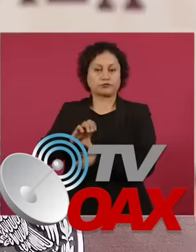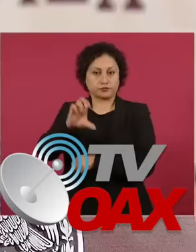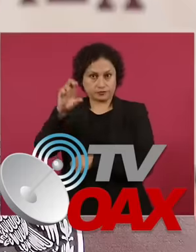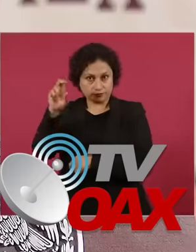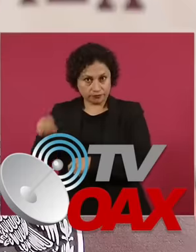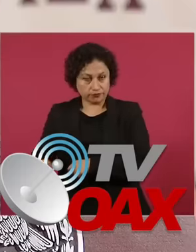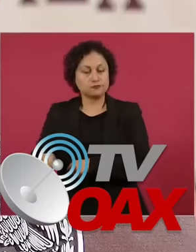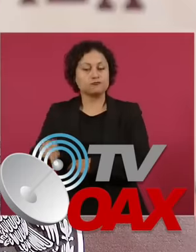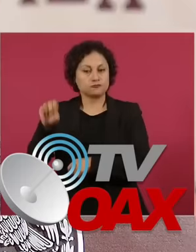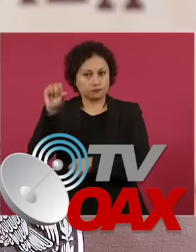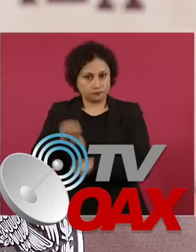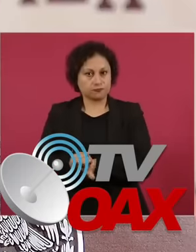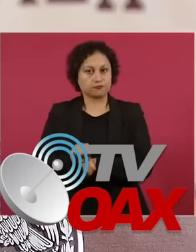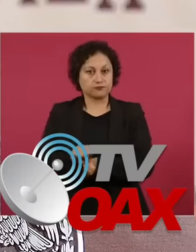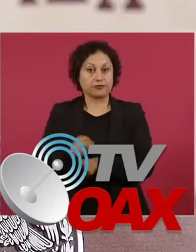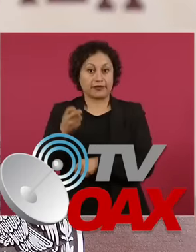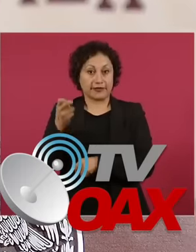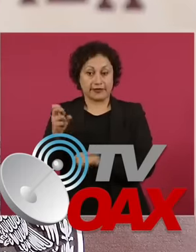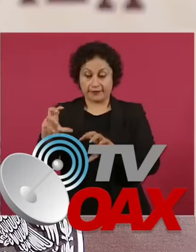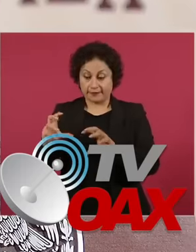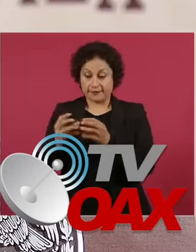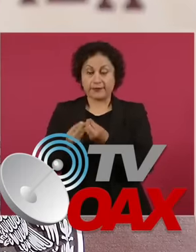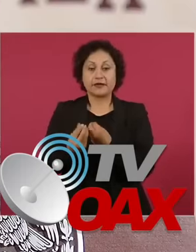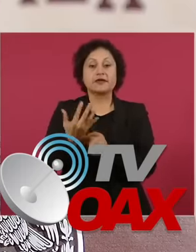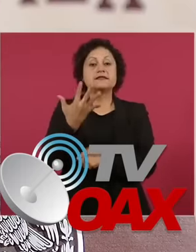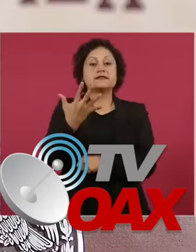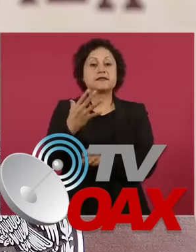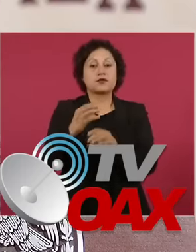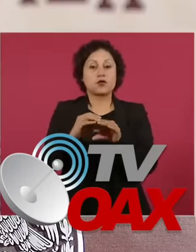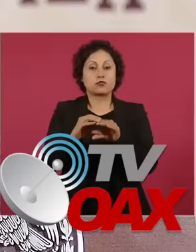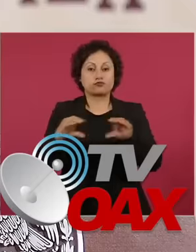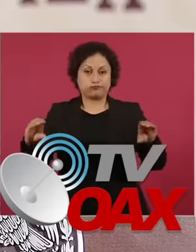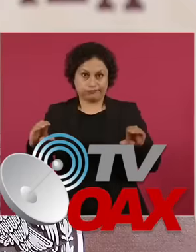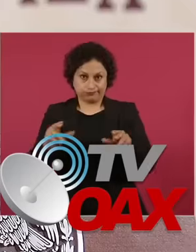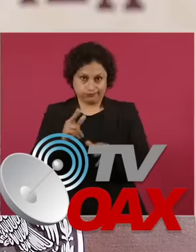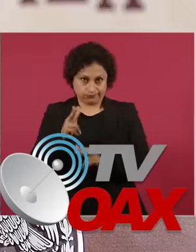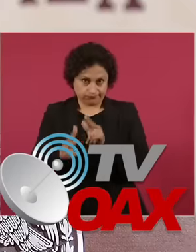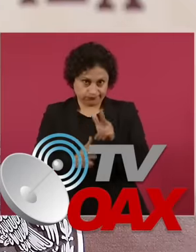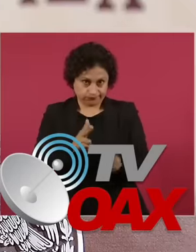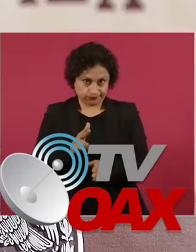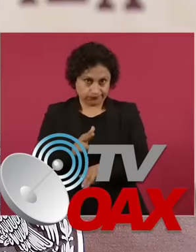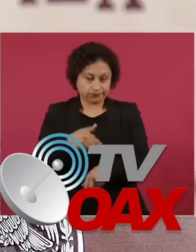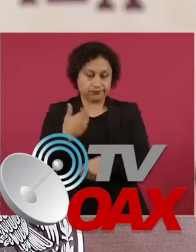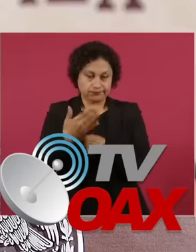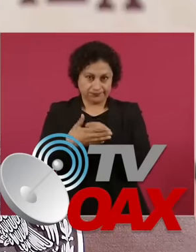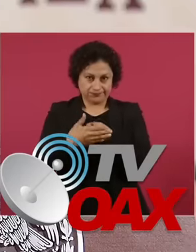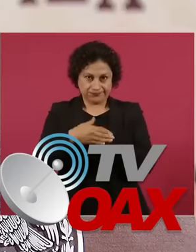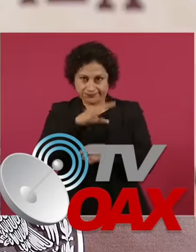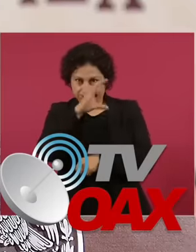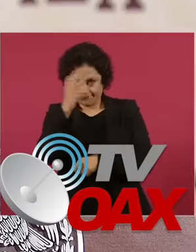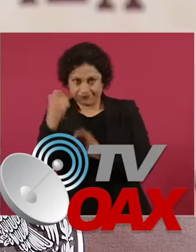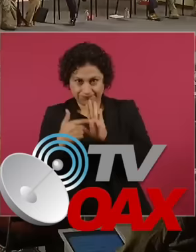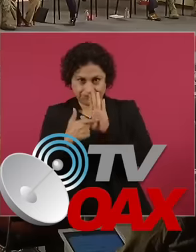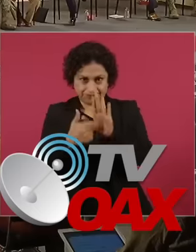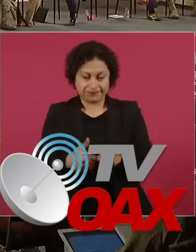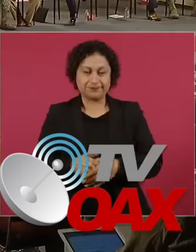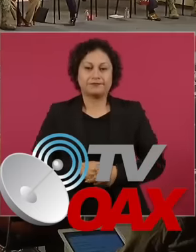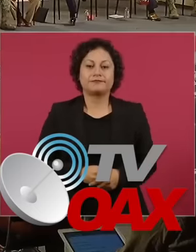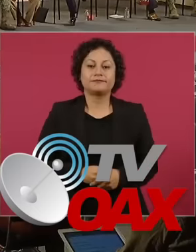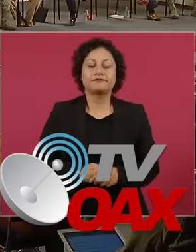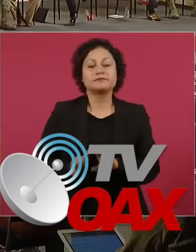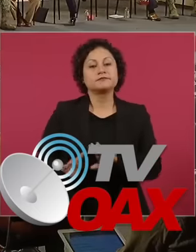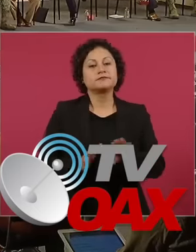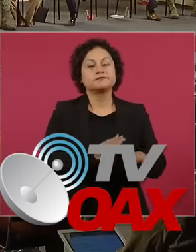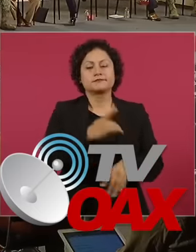van a estar en en Cancún ahorita más adelante les presentaremos algunas de las fotografías hemos platicado en